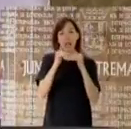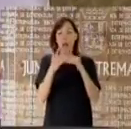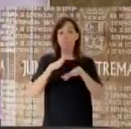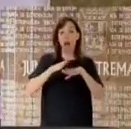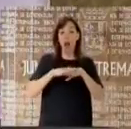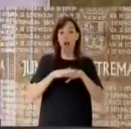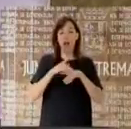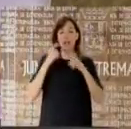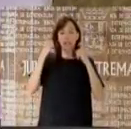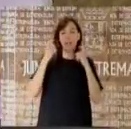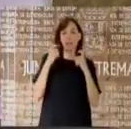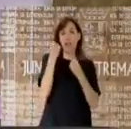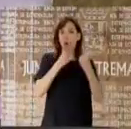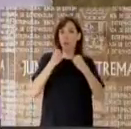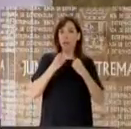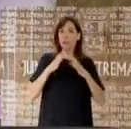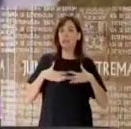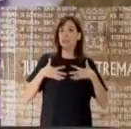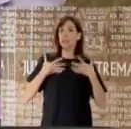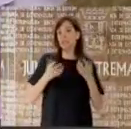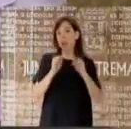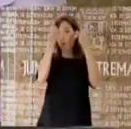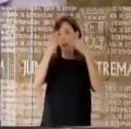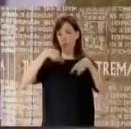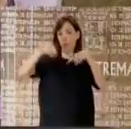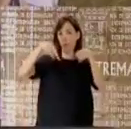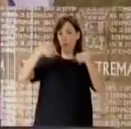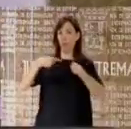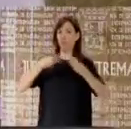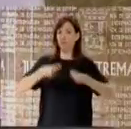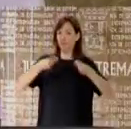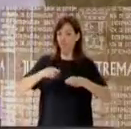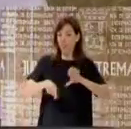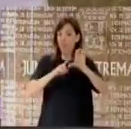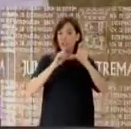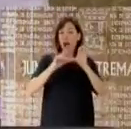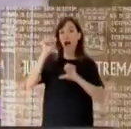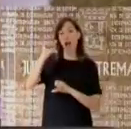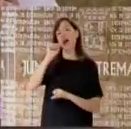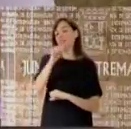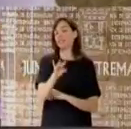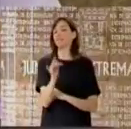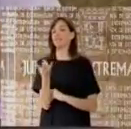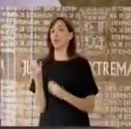los desequilibrios económicos de las rutas en esta región, ahí sí tiene que